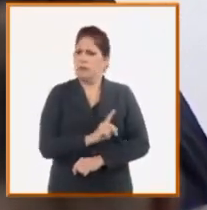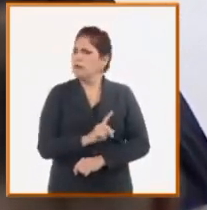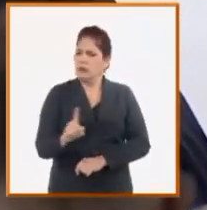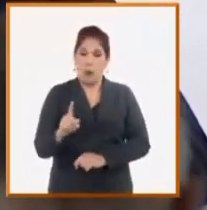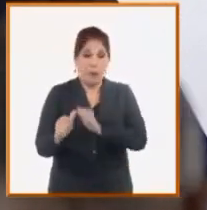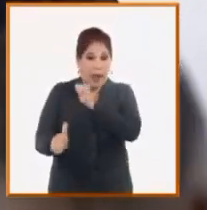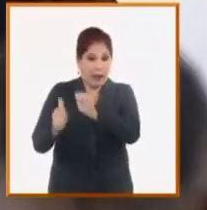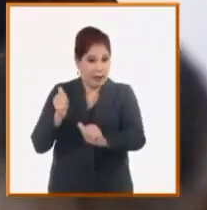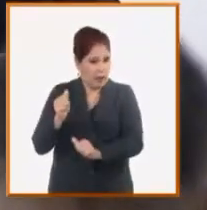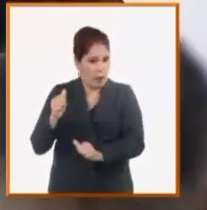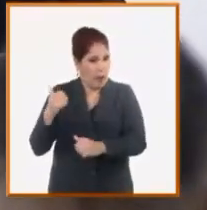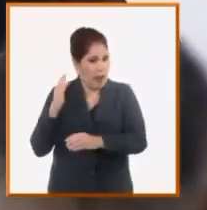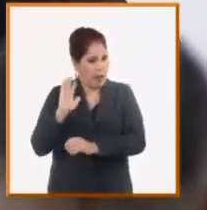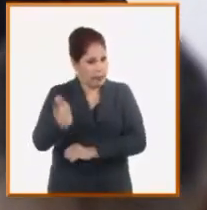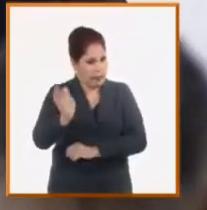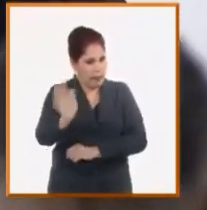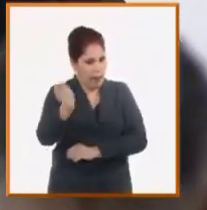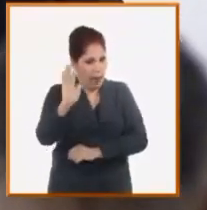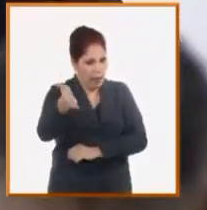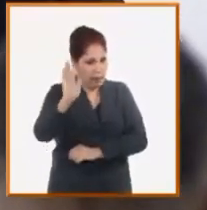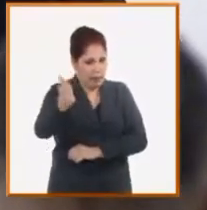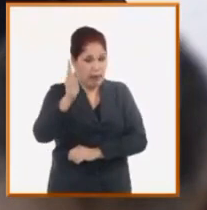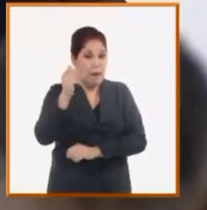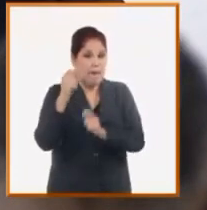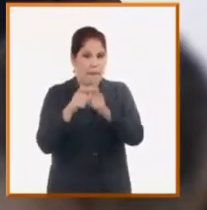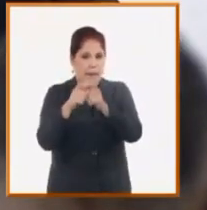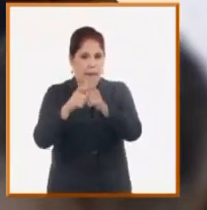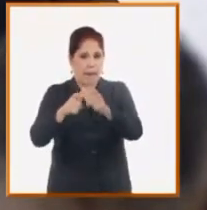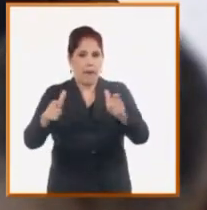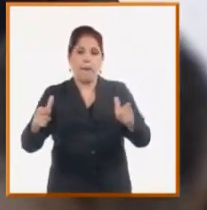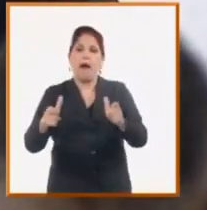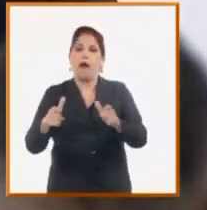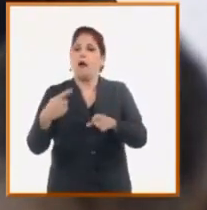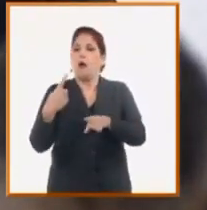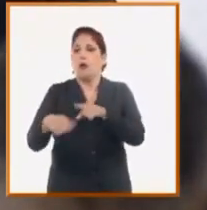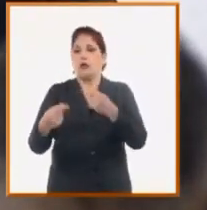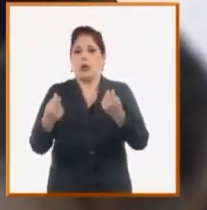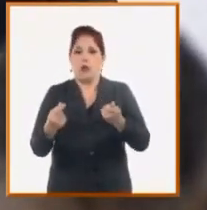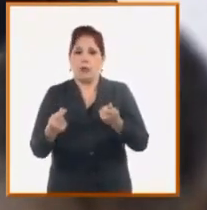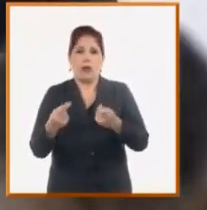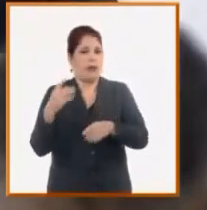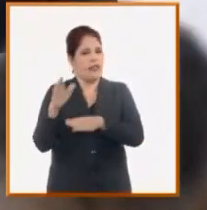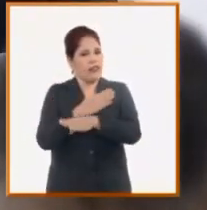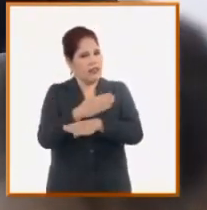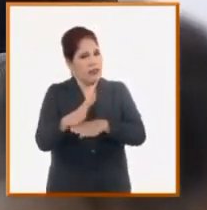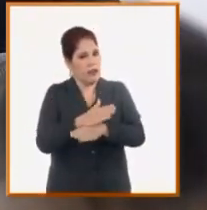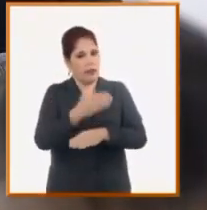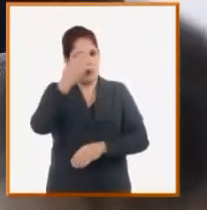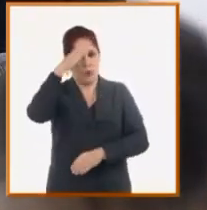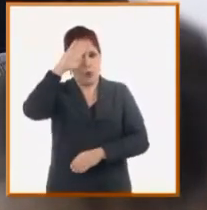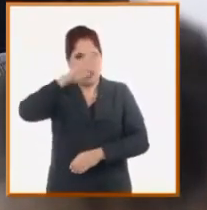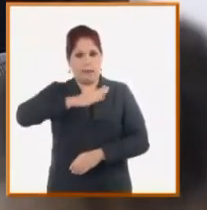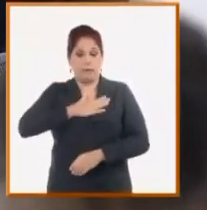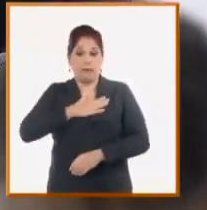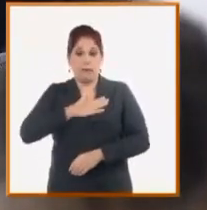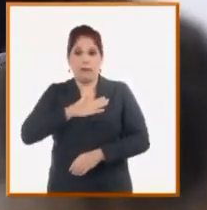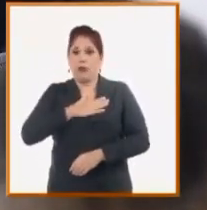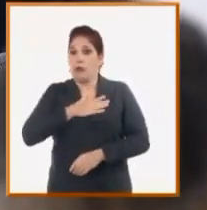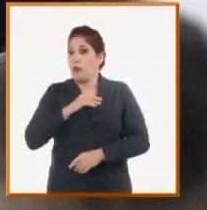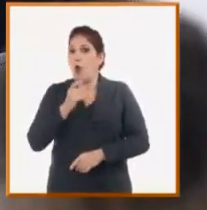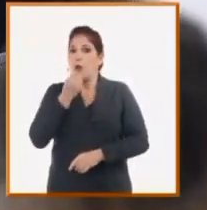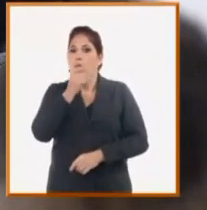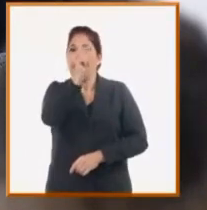atrás. Vamos a seguir ampliando los actores económicos del país. Pero más que prohibir,